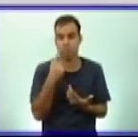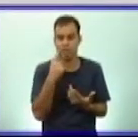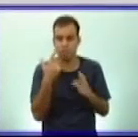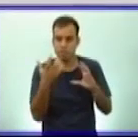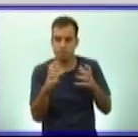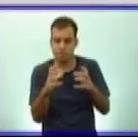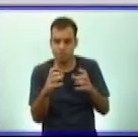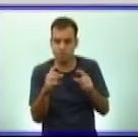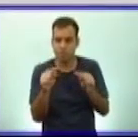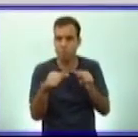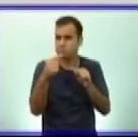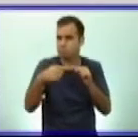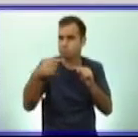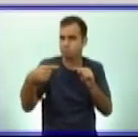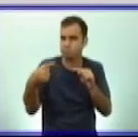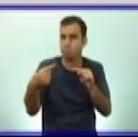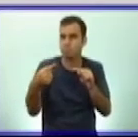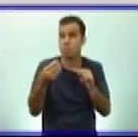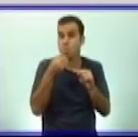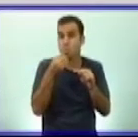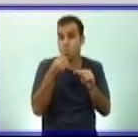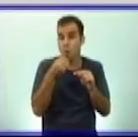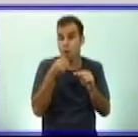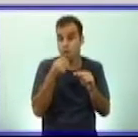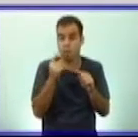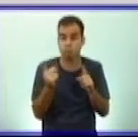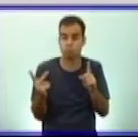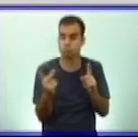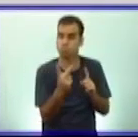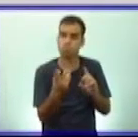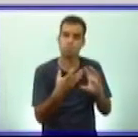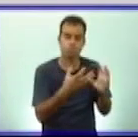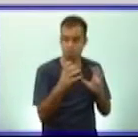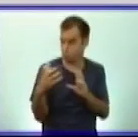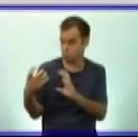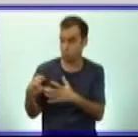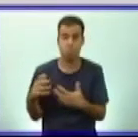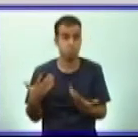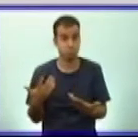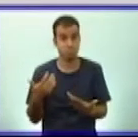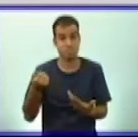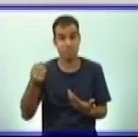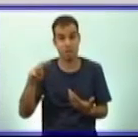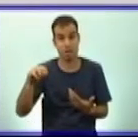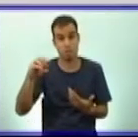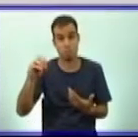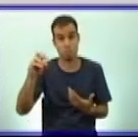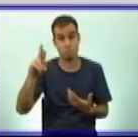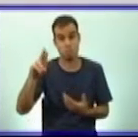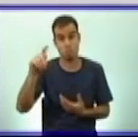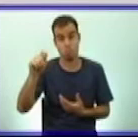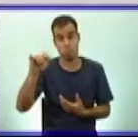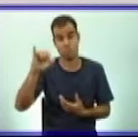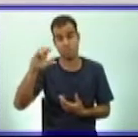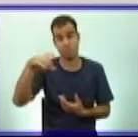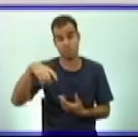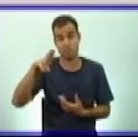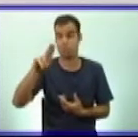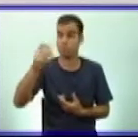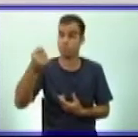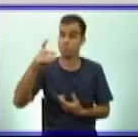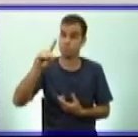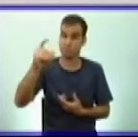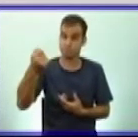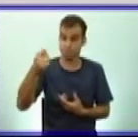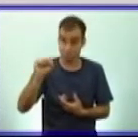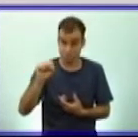ser amortiguadas y no amortiguadas. Por supuesto que son oscilaciones libres, que usted tiene que ir diferenciando